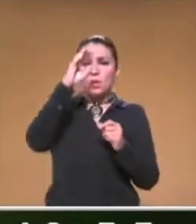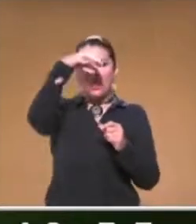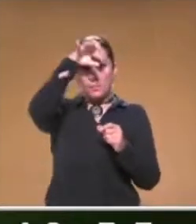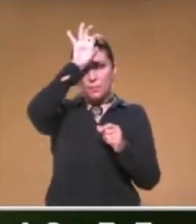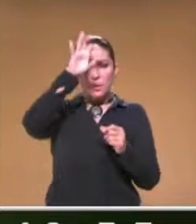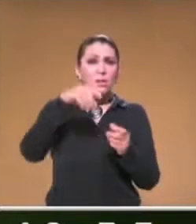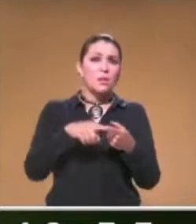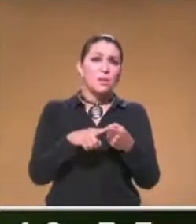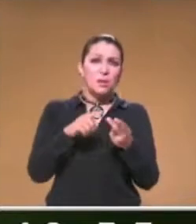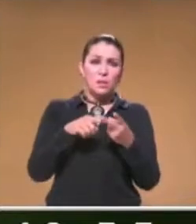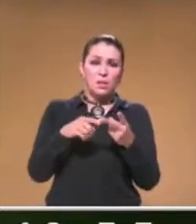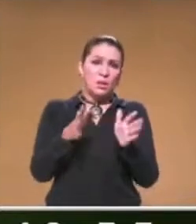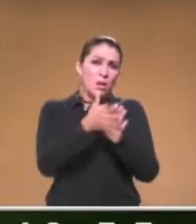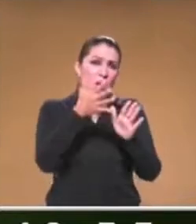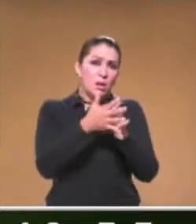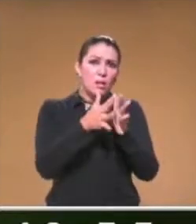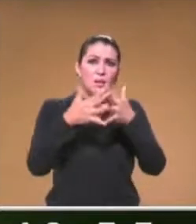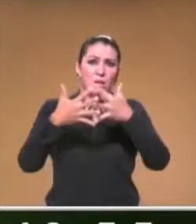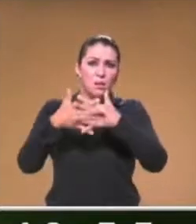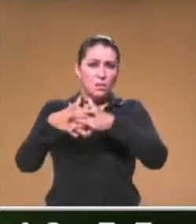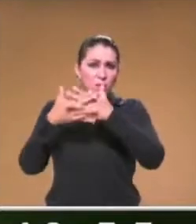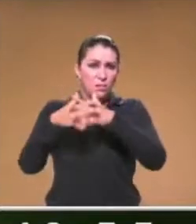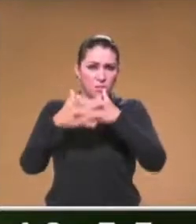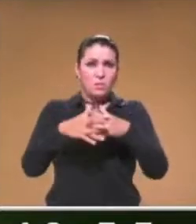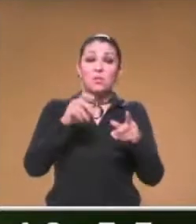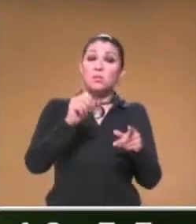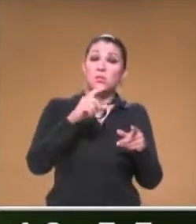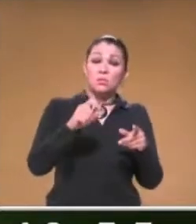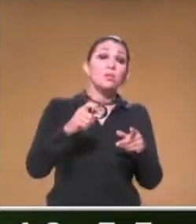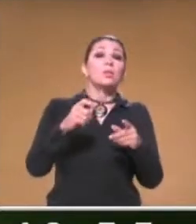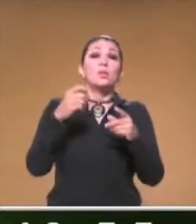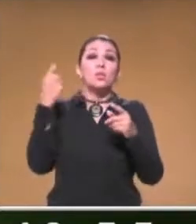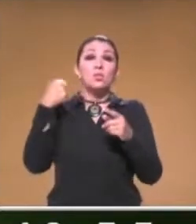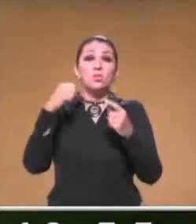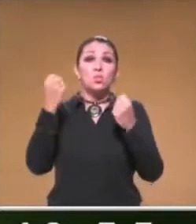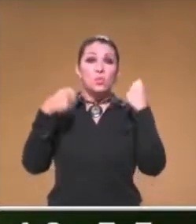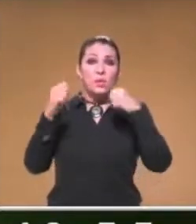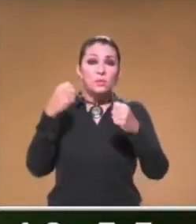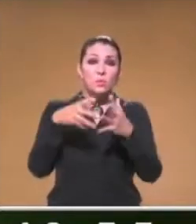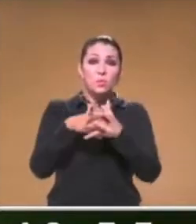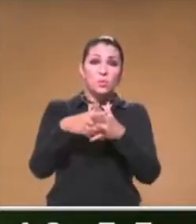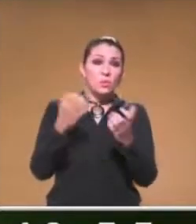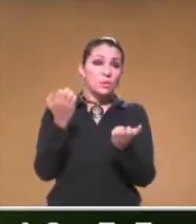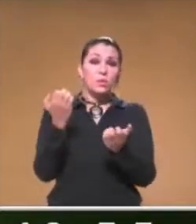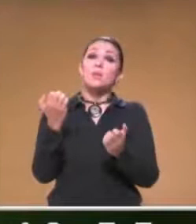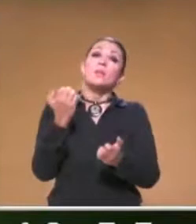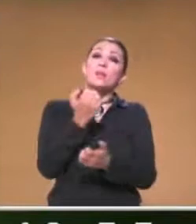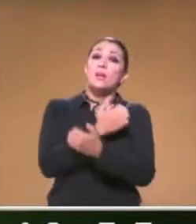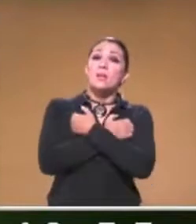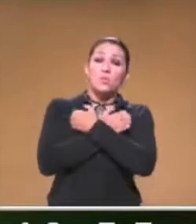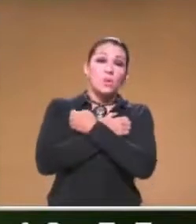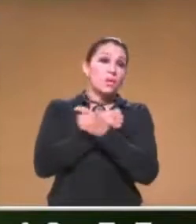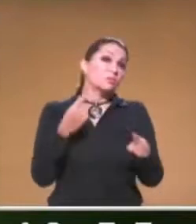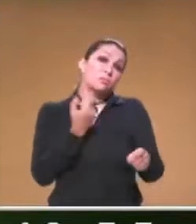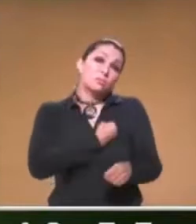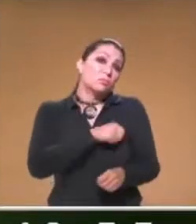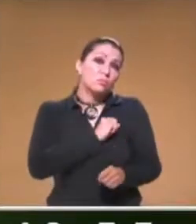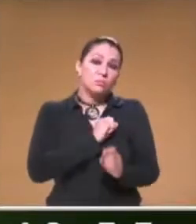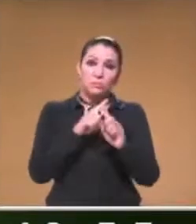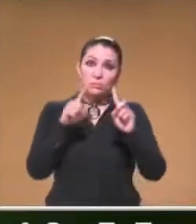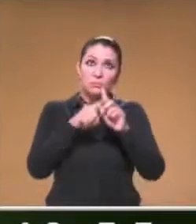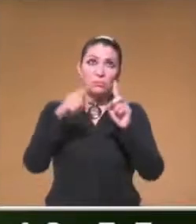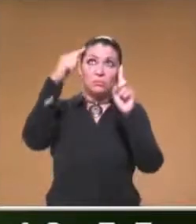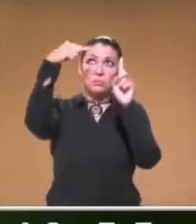los secundarios? ¿Y que había turismo, educación, salud, servicios financieros para el terciario? Si es así, pon